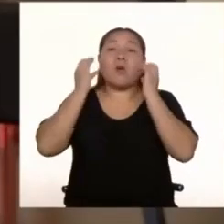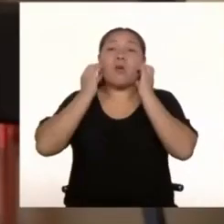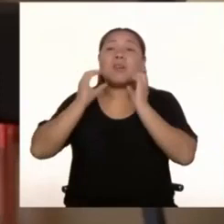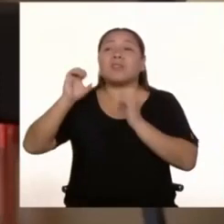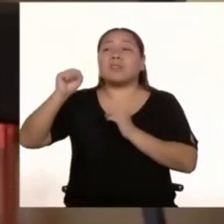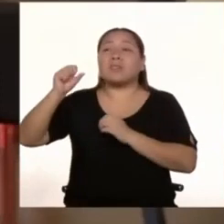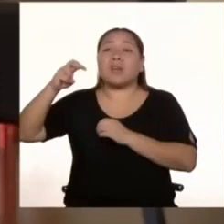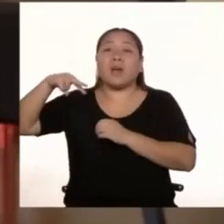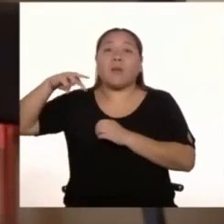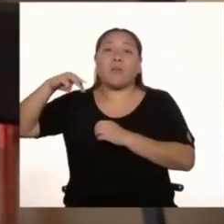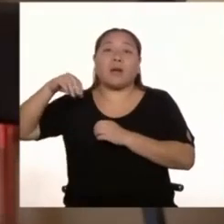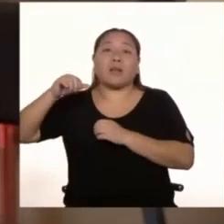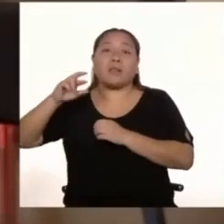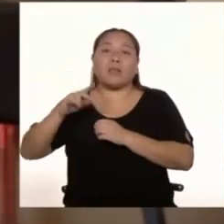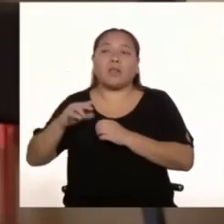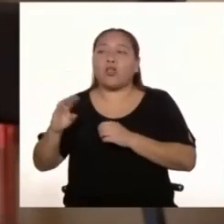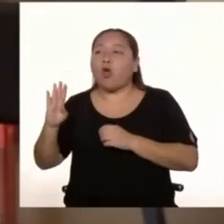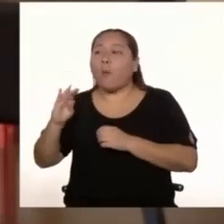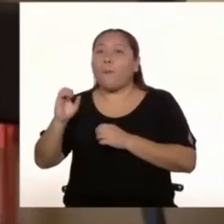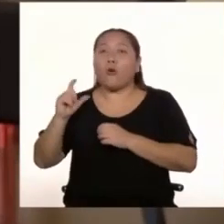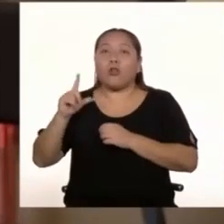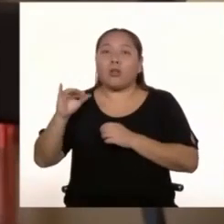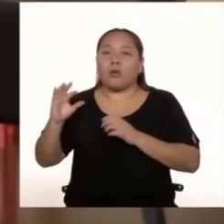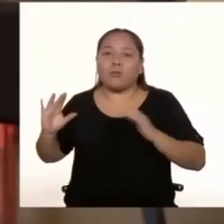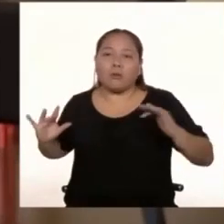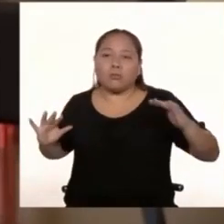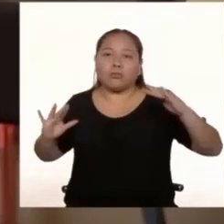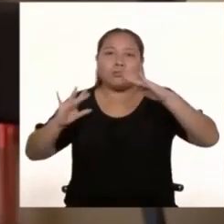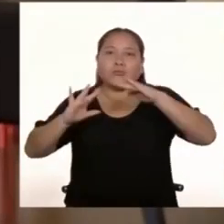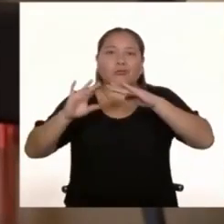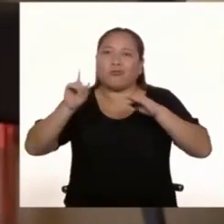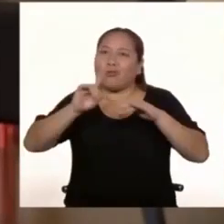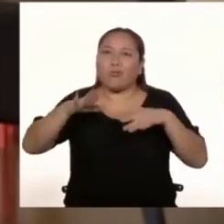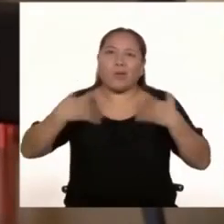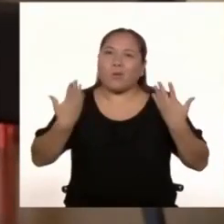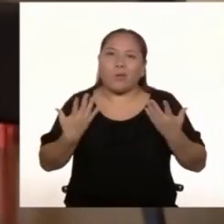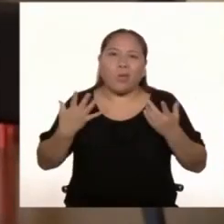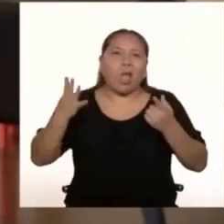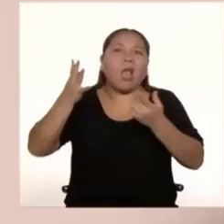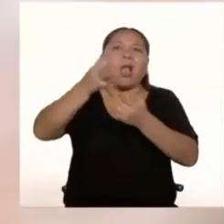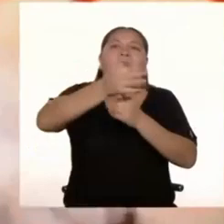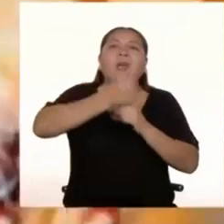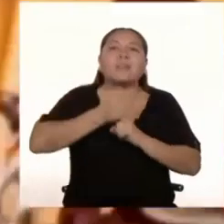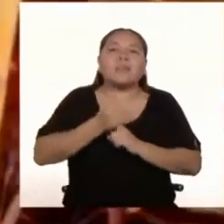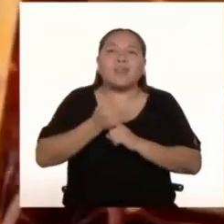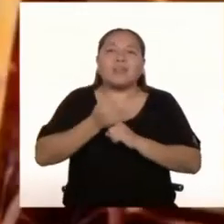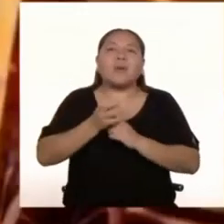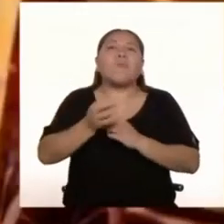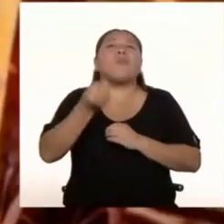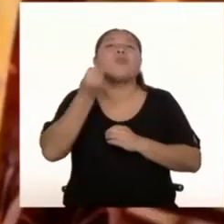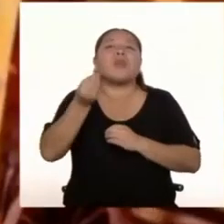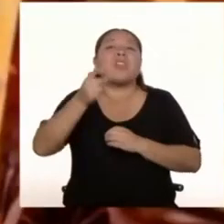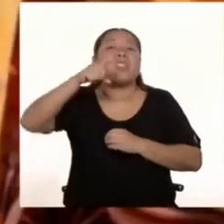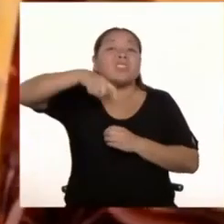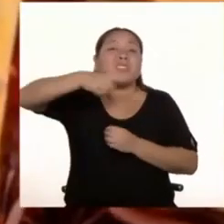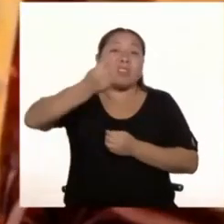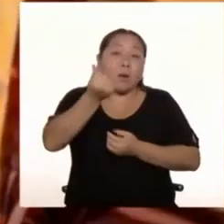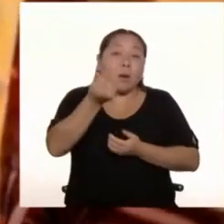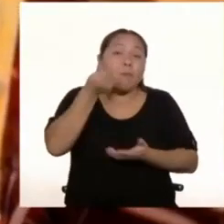la Libertadora del Norte no hubieran podido funcionar definitivamente.